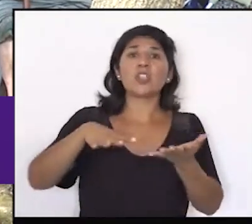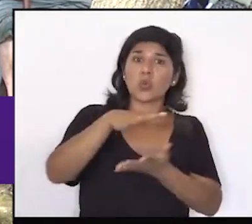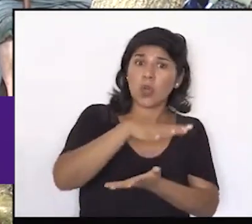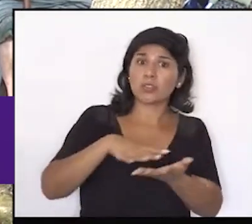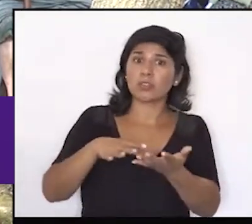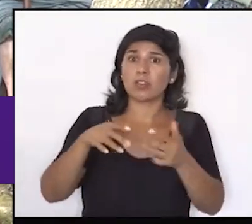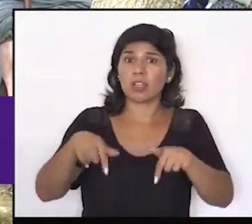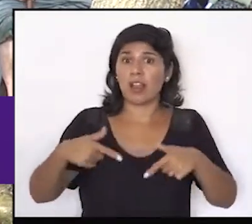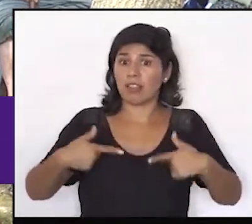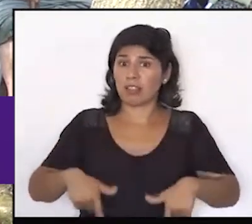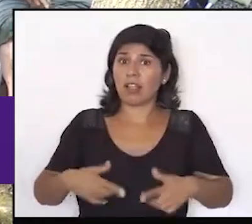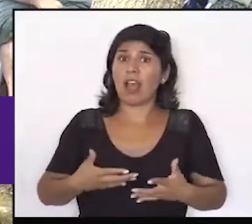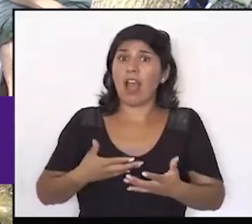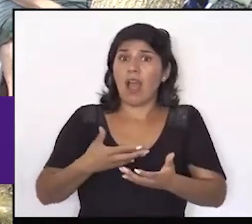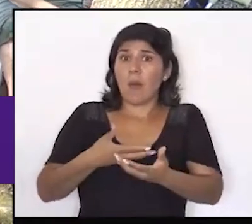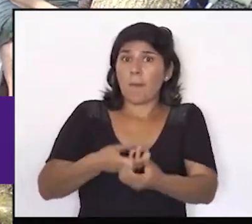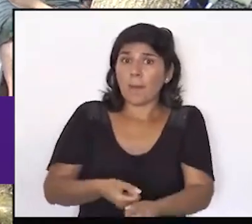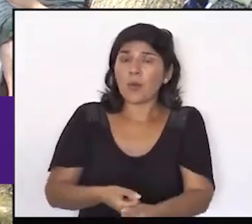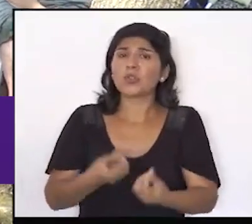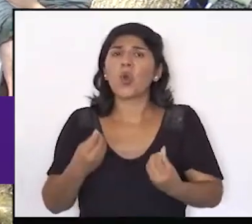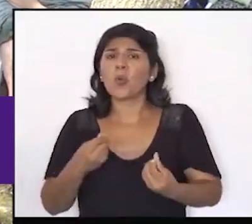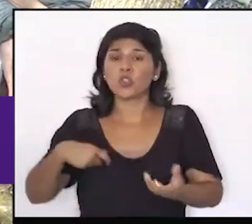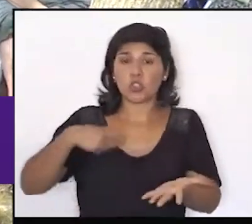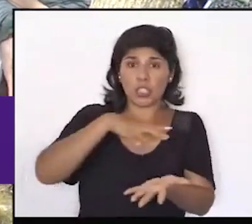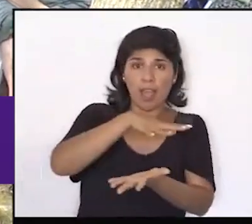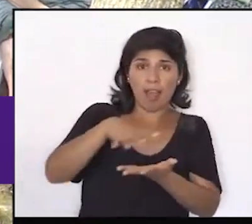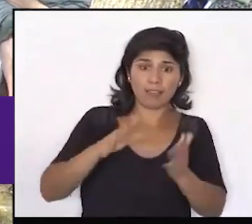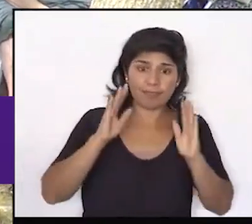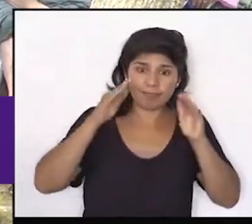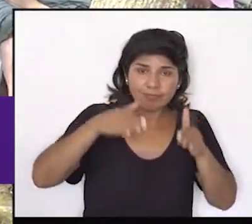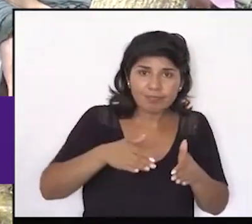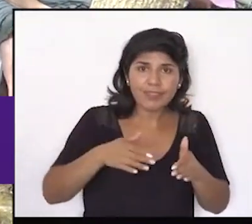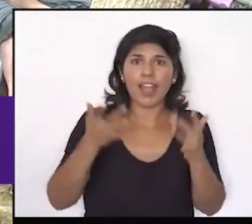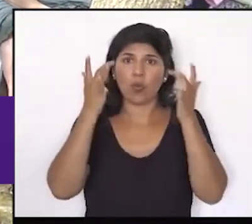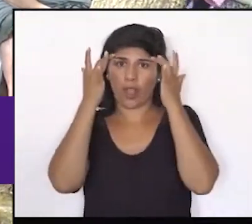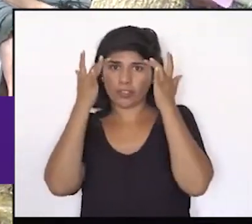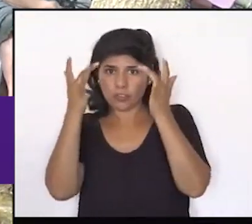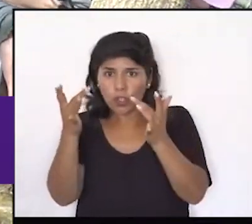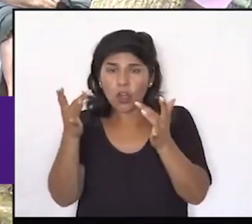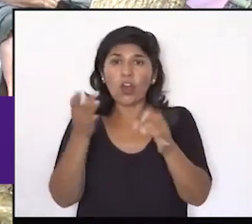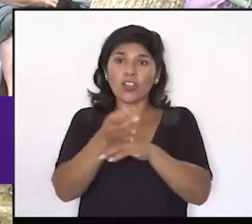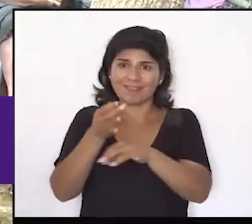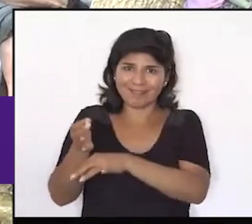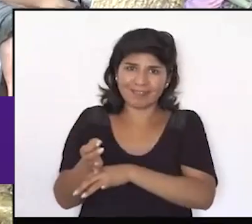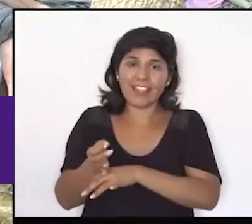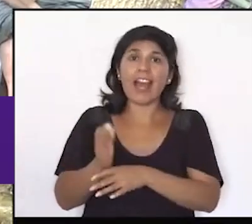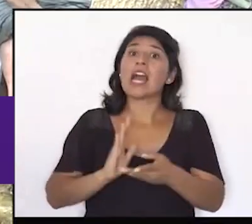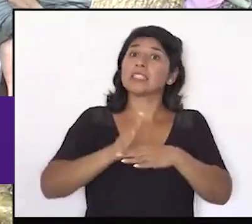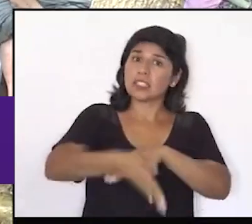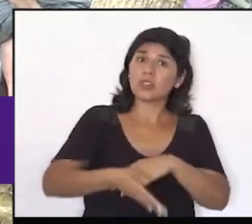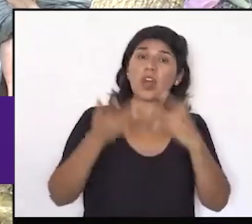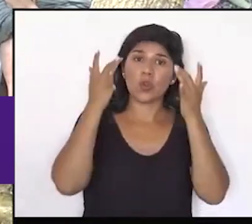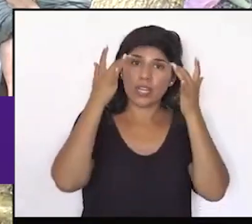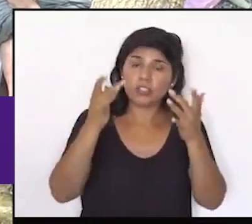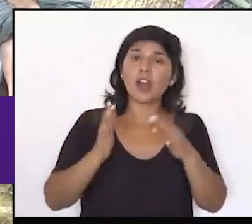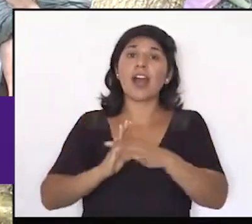muchas situaciones que son contempladas a través de la parte social, de la parte educativa, el acceso